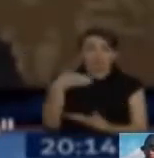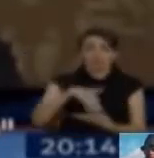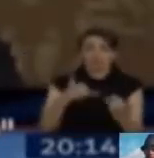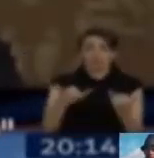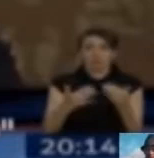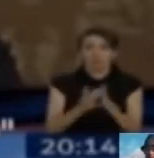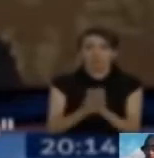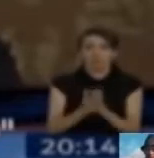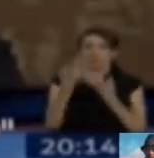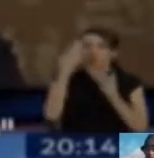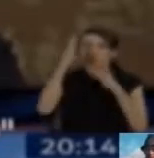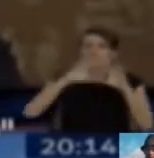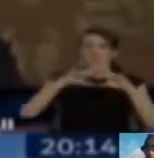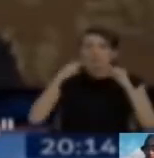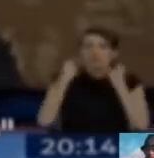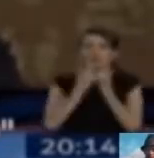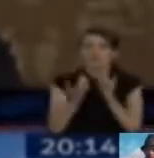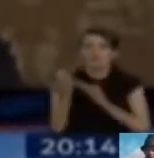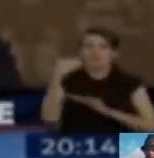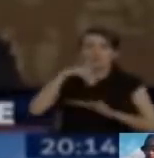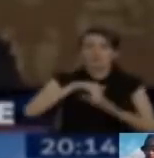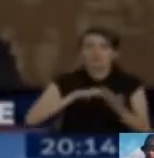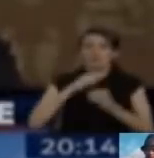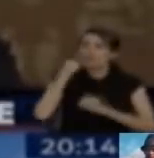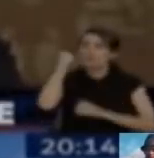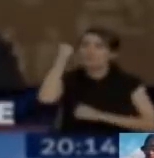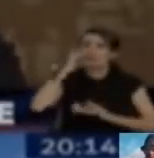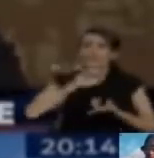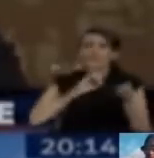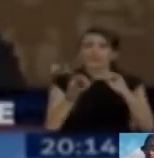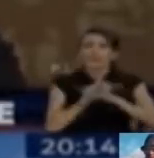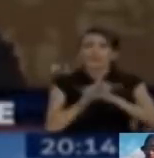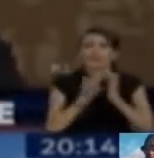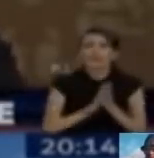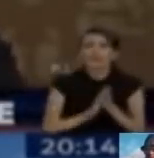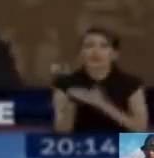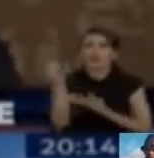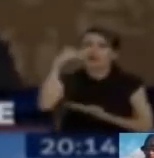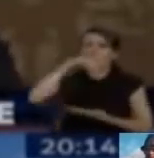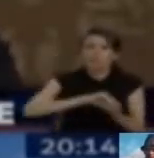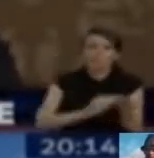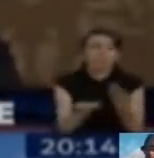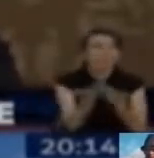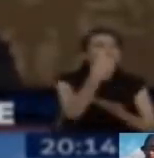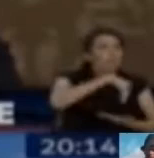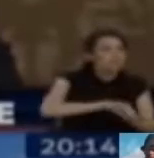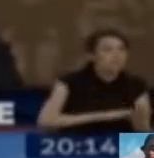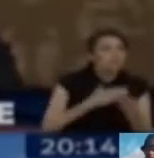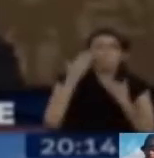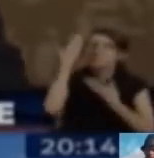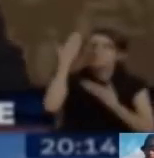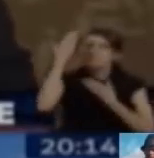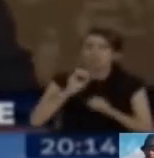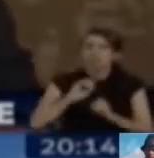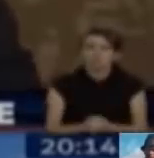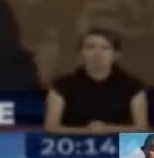corresponde a los partidos y movimientos. Tienen el gran reto de renovarse. No volverán ya los viejos